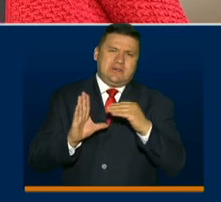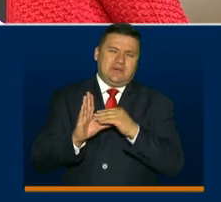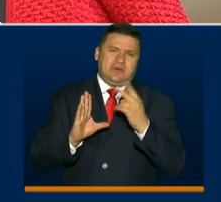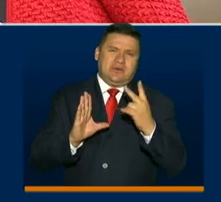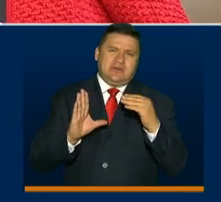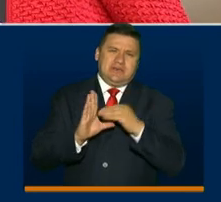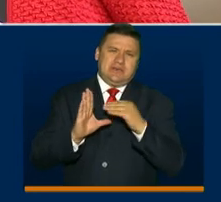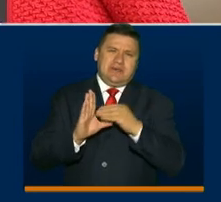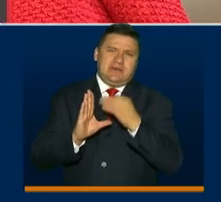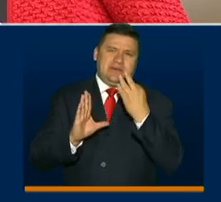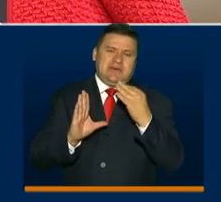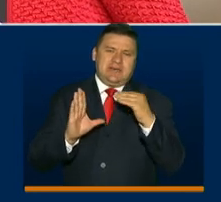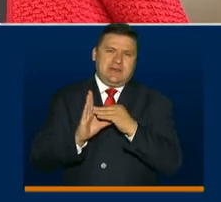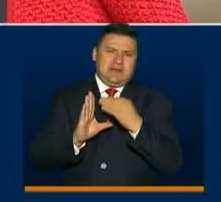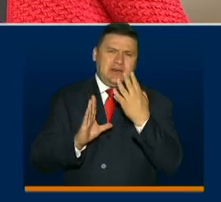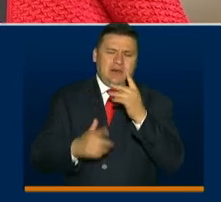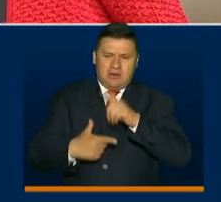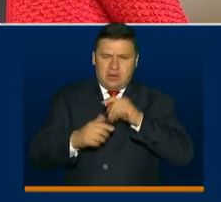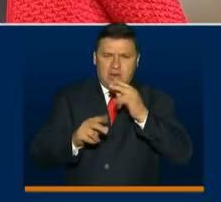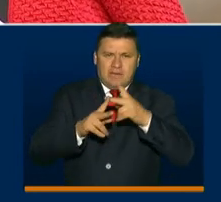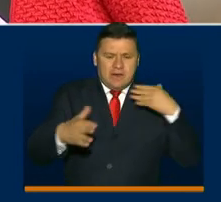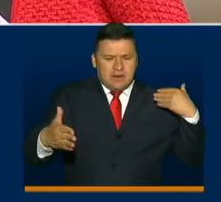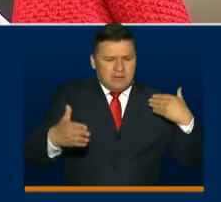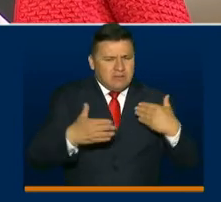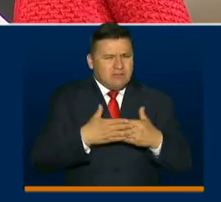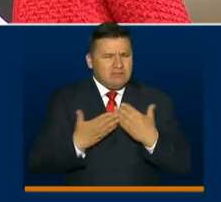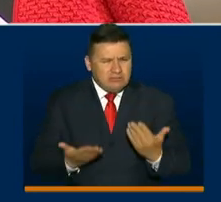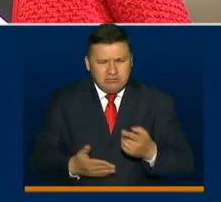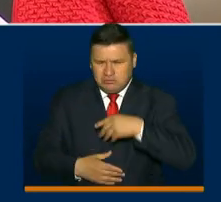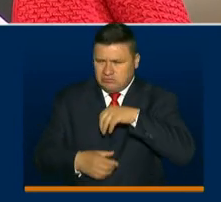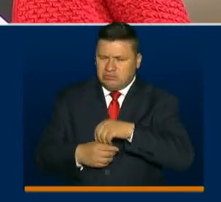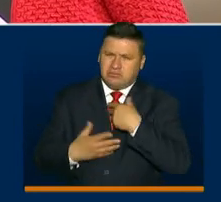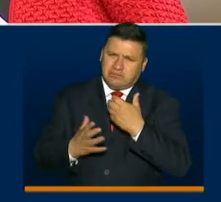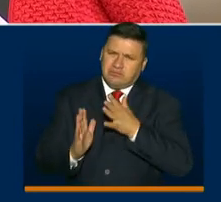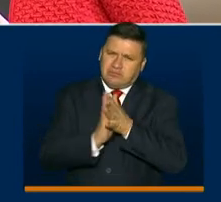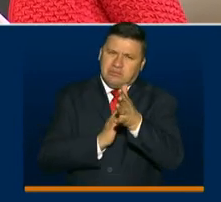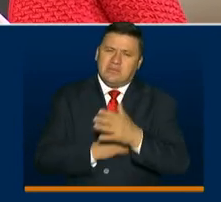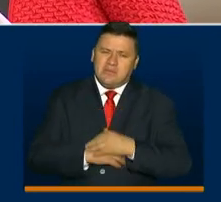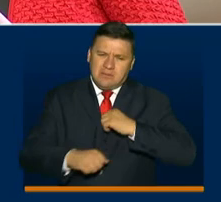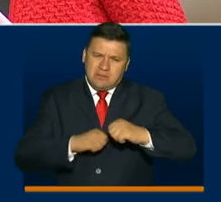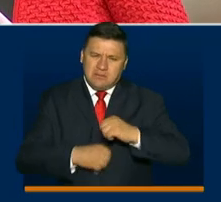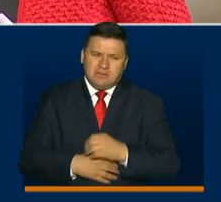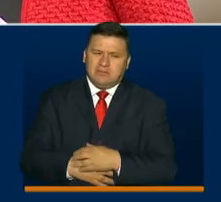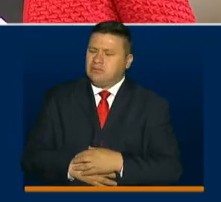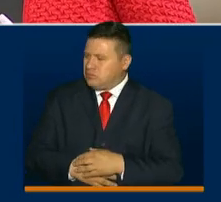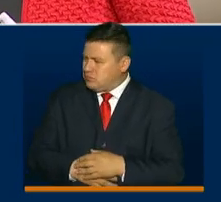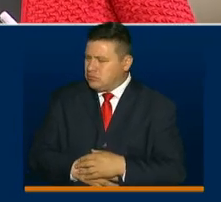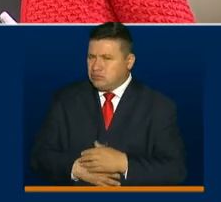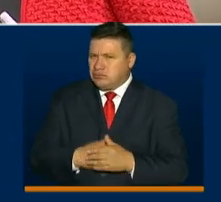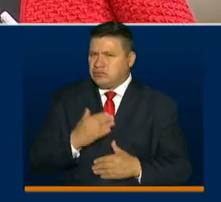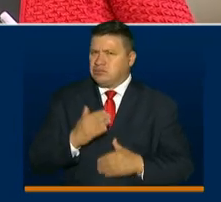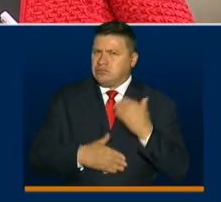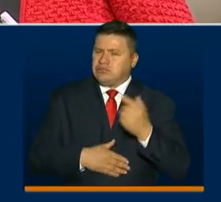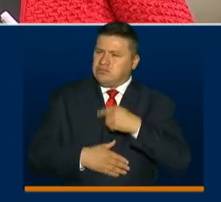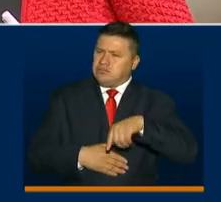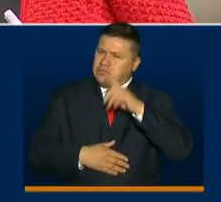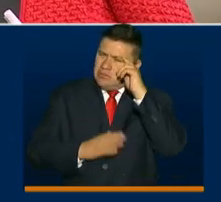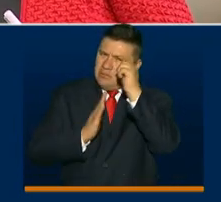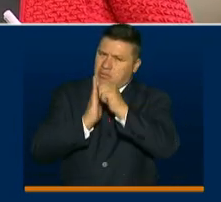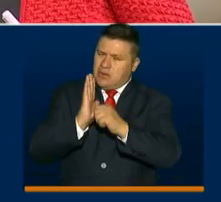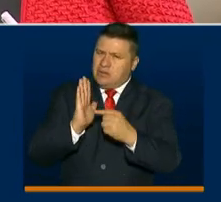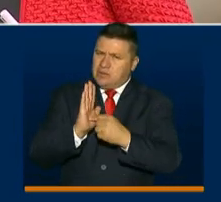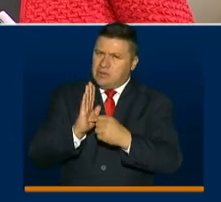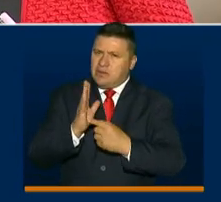4. ¿Cuál es el balance a la fecha? Y también algo que yo quisiera que destacáramos es el inicio del programa